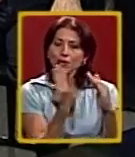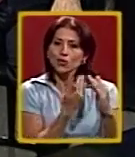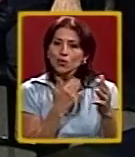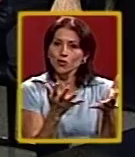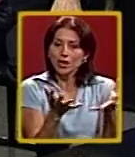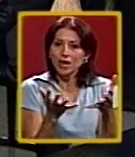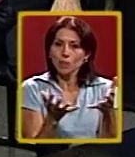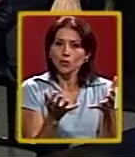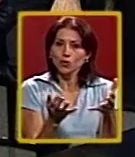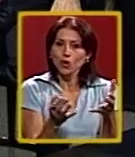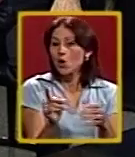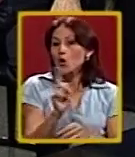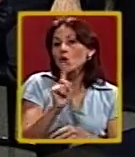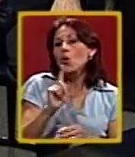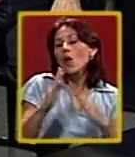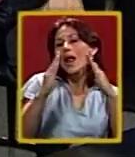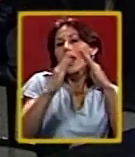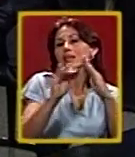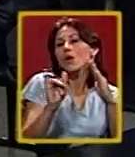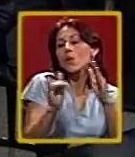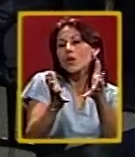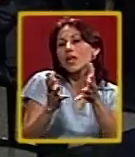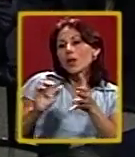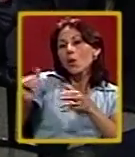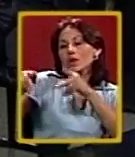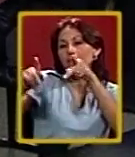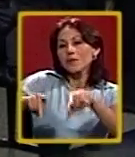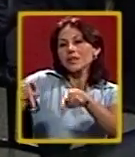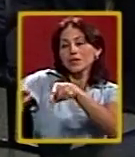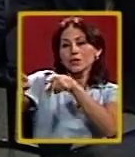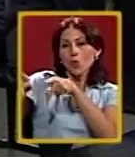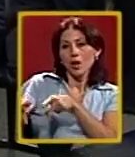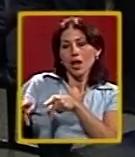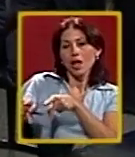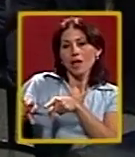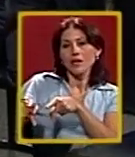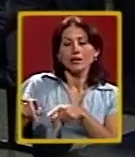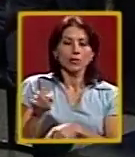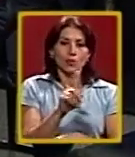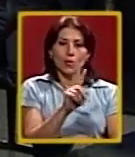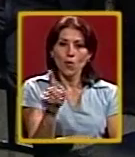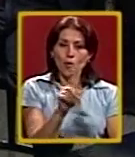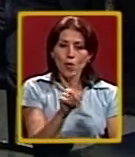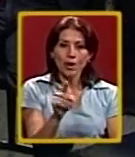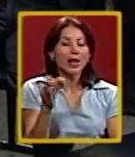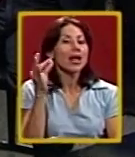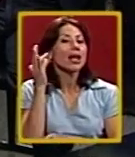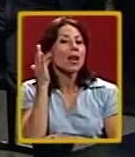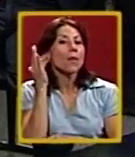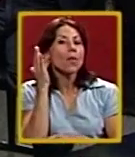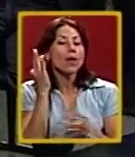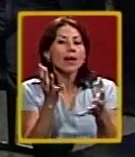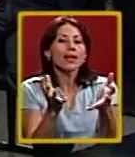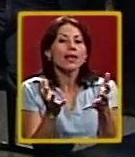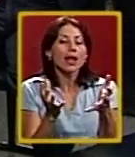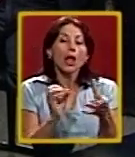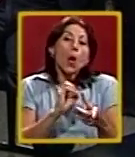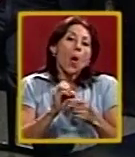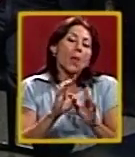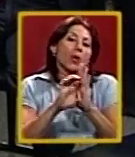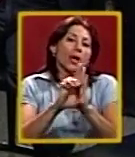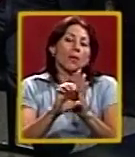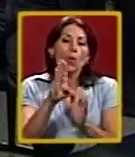la casa que los otros quieren. Que nos la diseñaron, ¿verdad? Y nos colocaron aquí. Y que nos colocaron, sino que la mujer quiere. O que si el bono